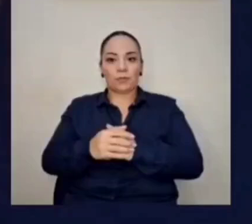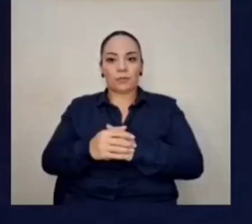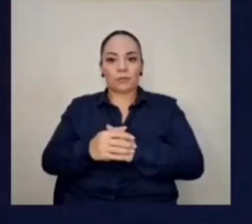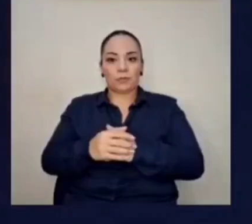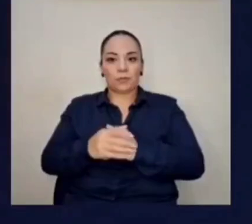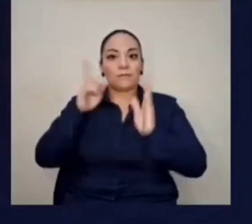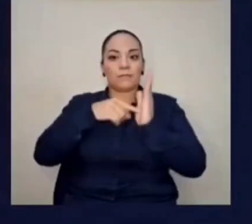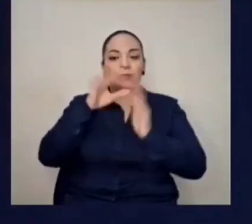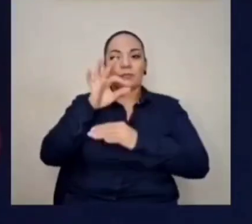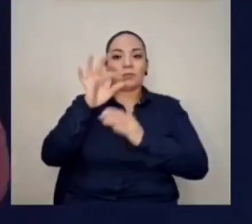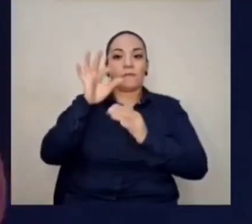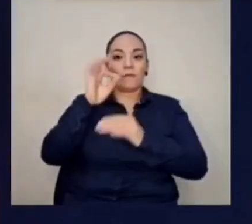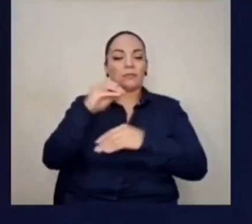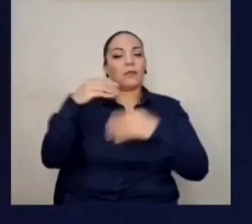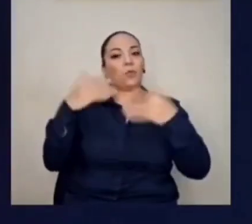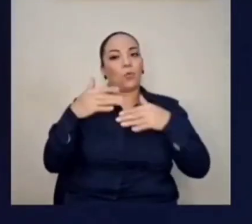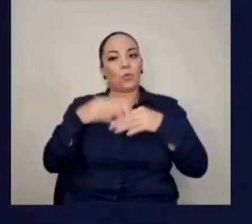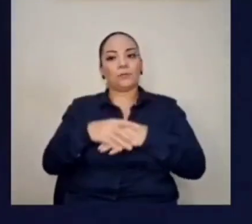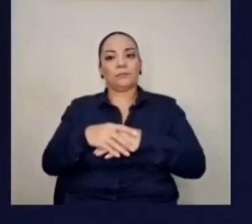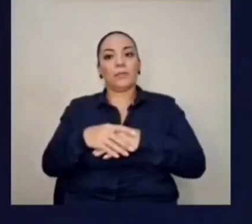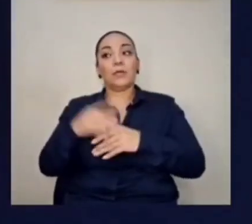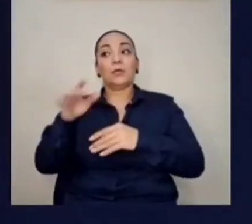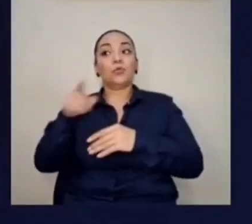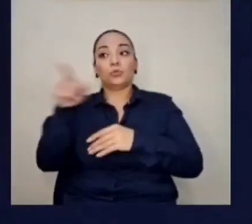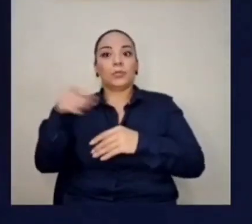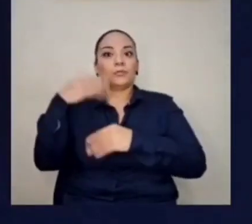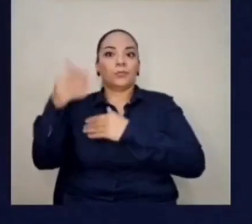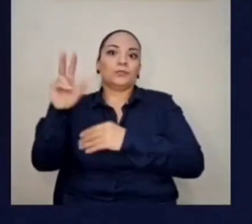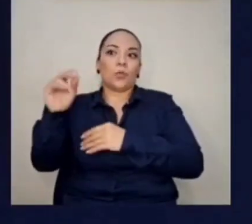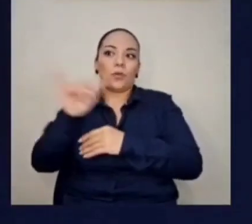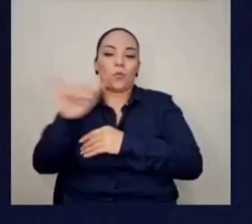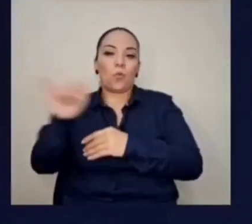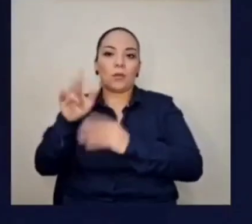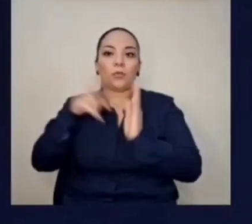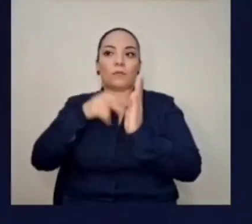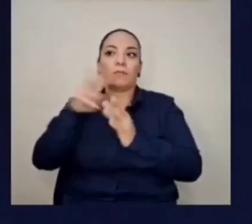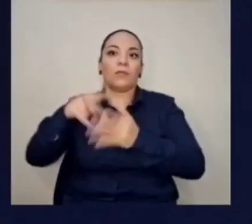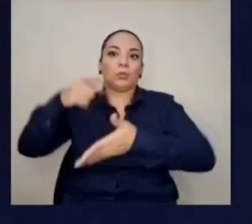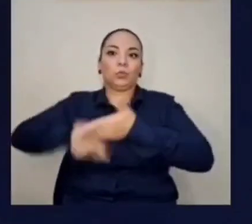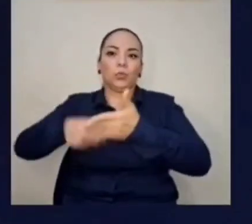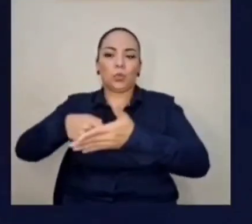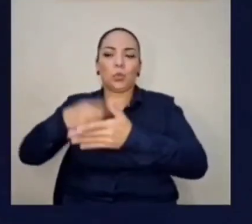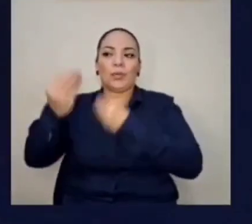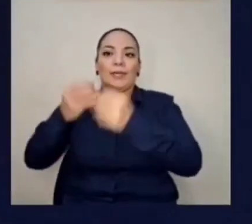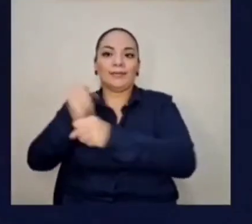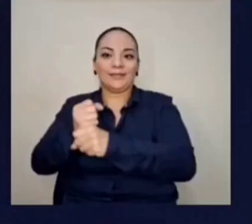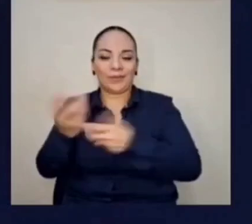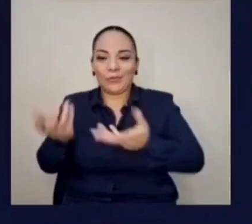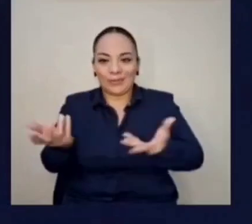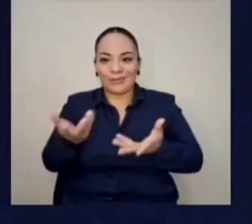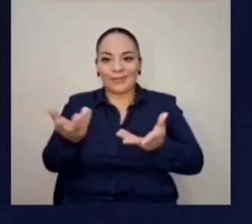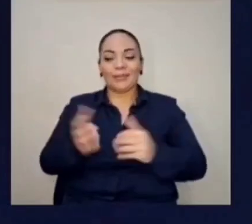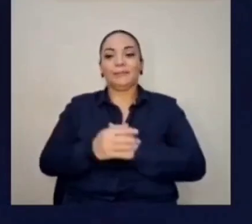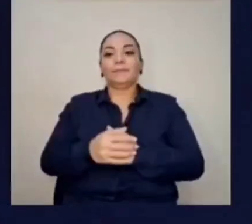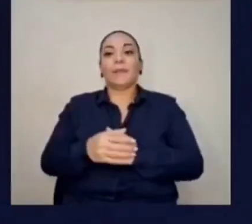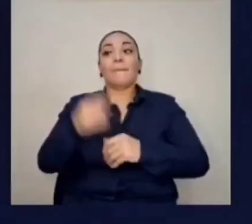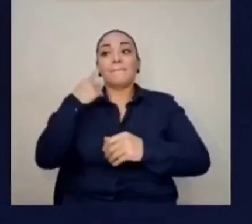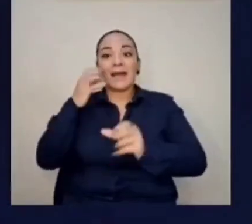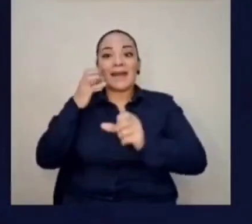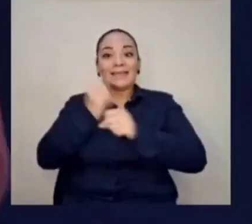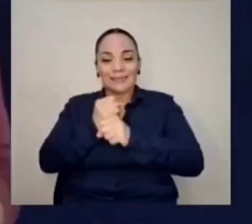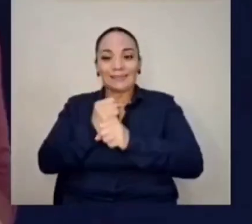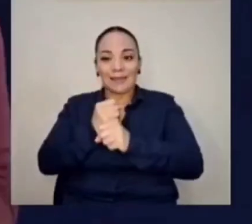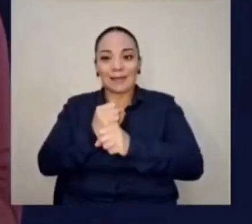tuvimos que hacer en el año 2022. Pero hay que hacerlo, y para hacerlo se necesita tener a todos